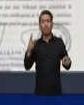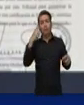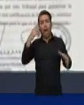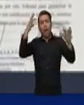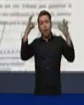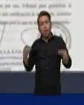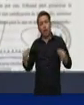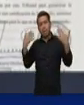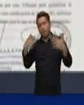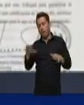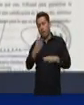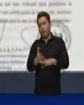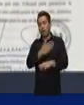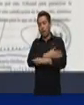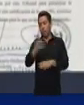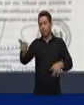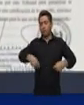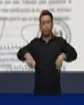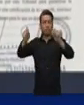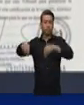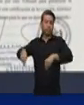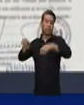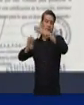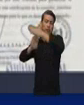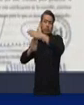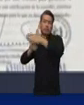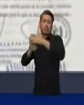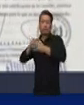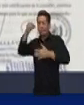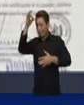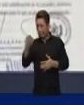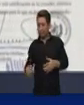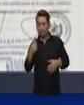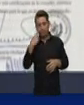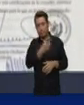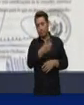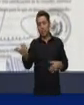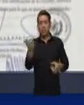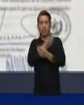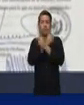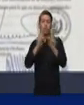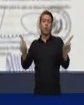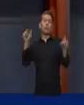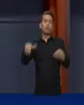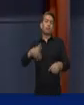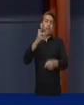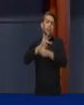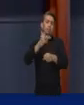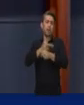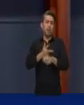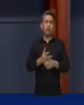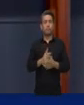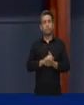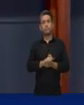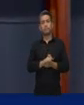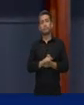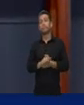emitidas por este tribunal para garantizar la democracia y el Estado de Derecho. El Tribunal